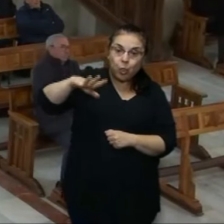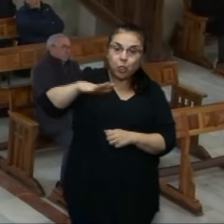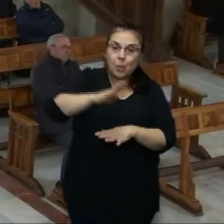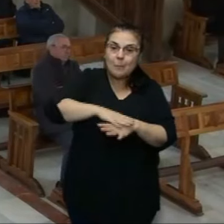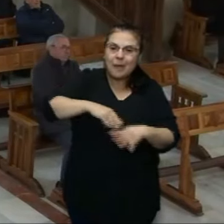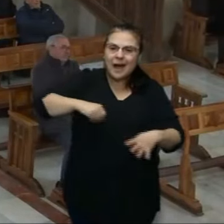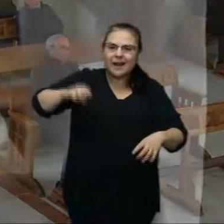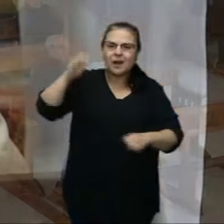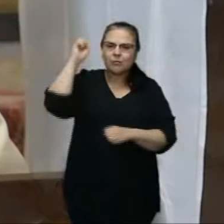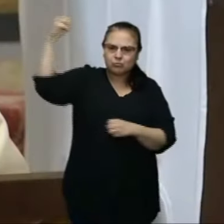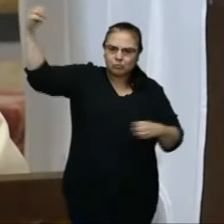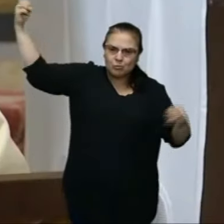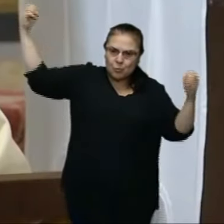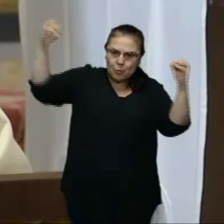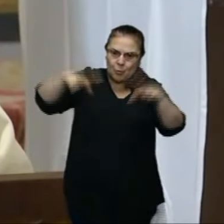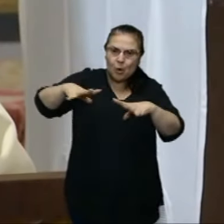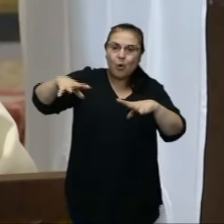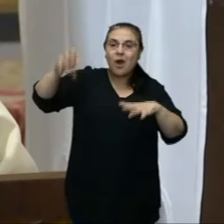naciones.